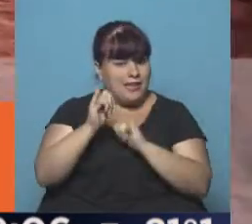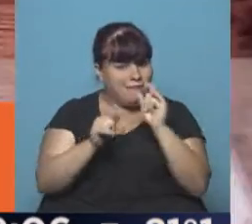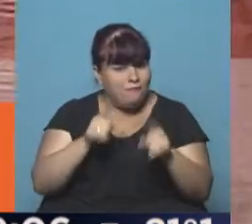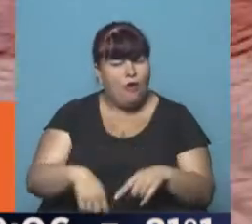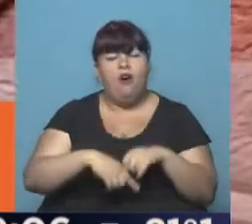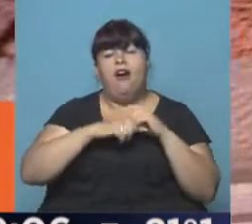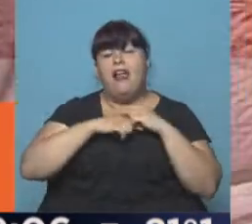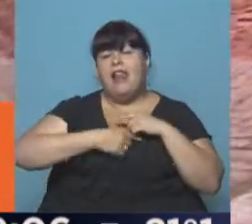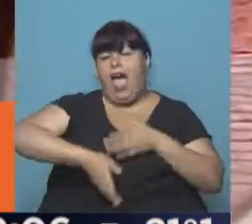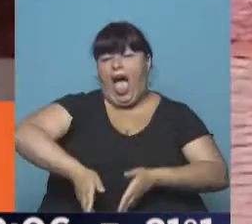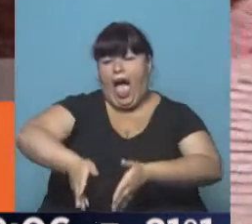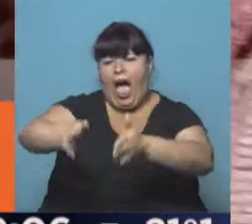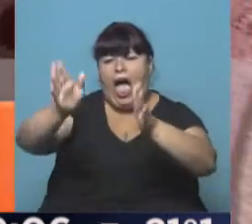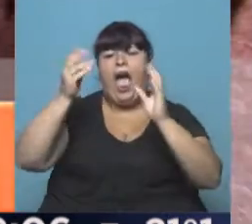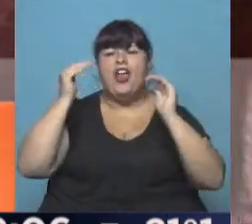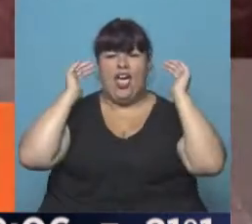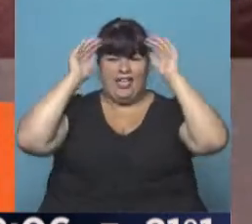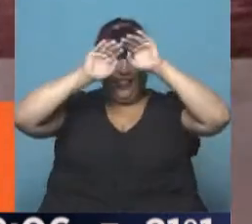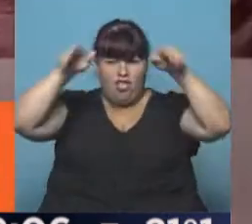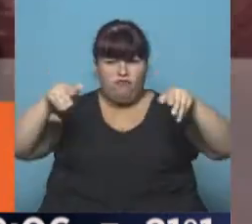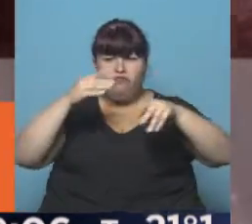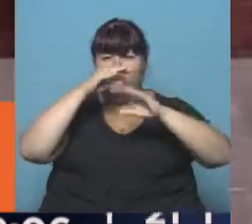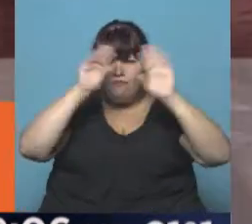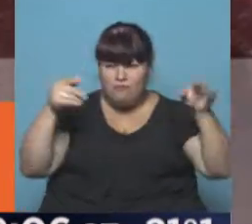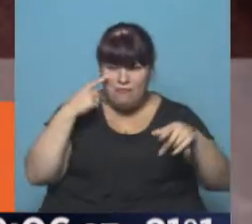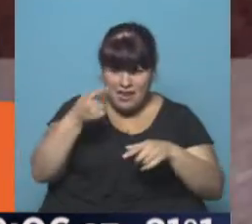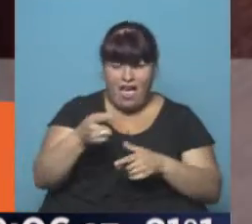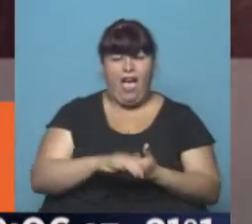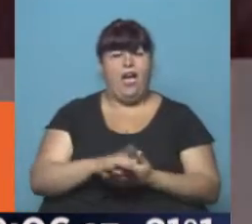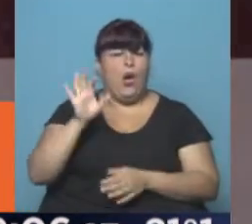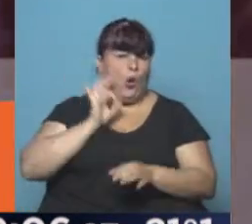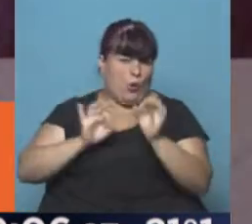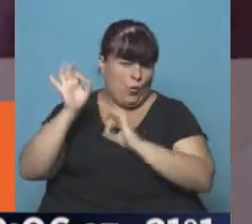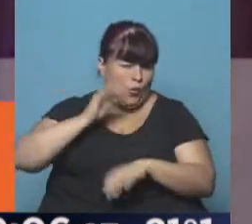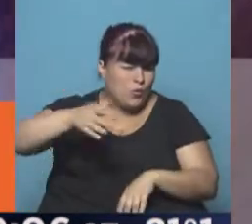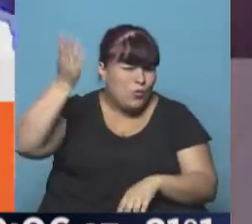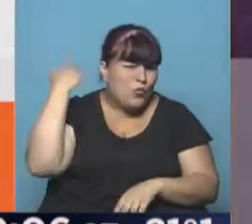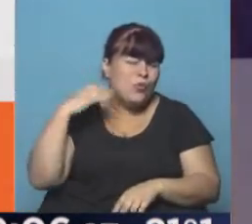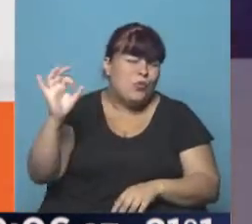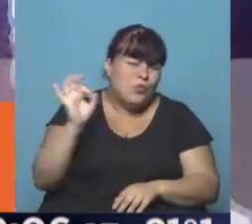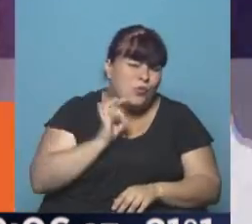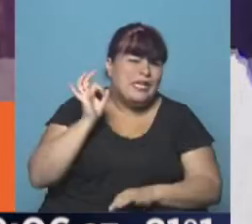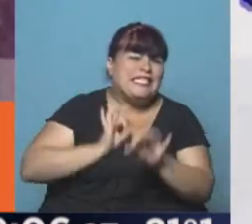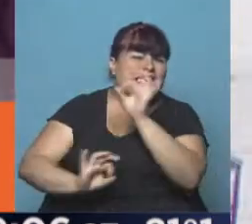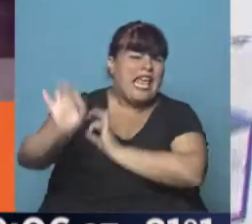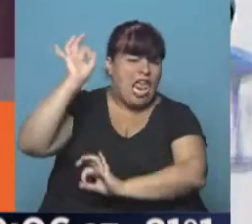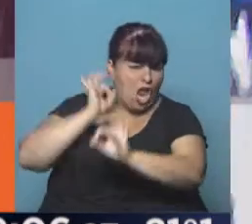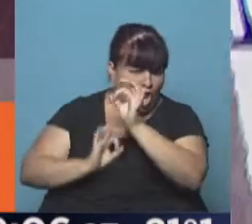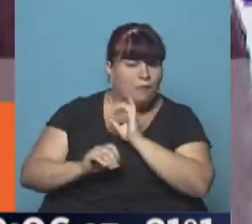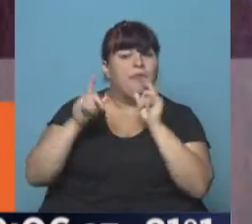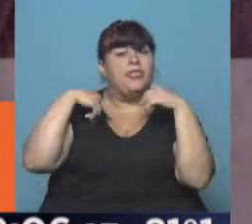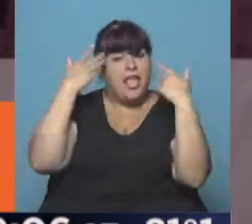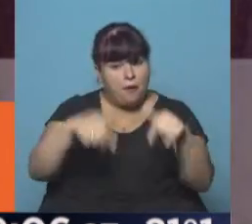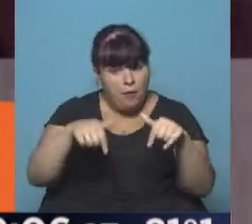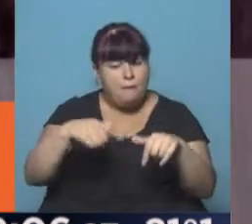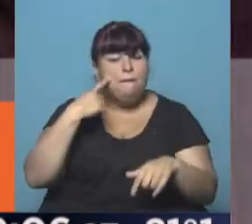este largo pasillo con techos abovedados, fíjate vos, que datan por supuesto de hace muchos siglos atrás. Luego aquí,